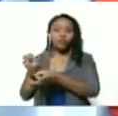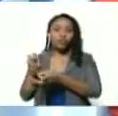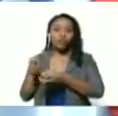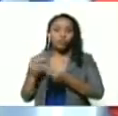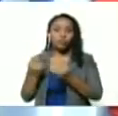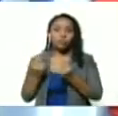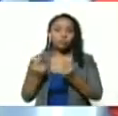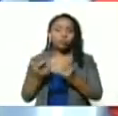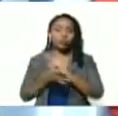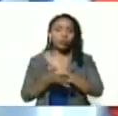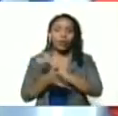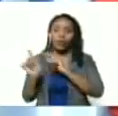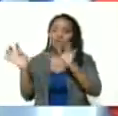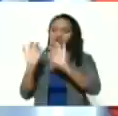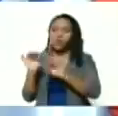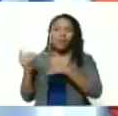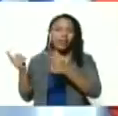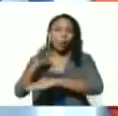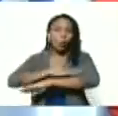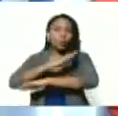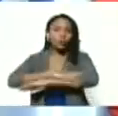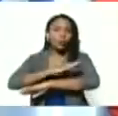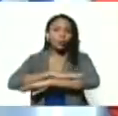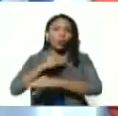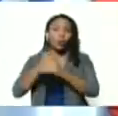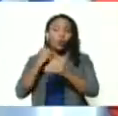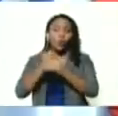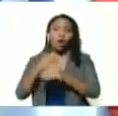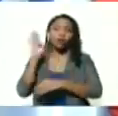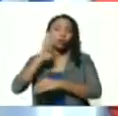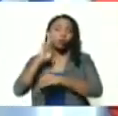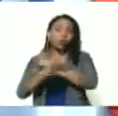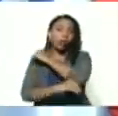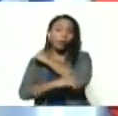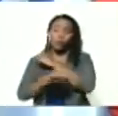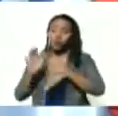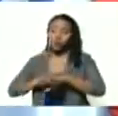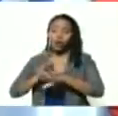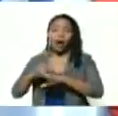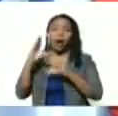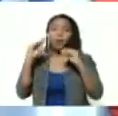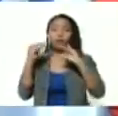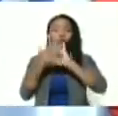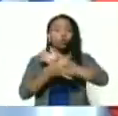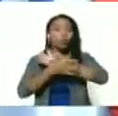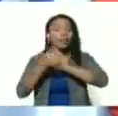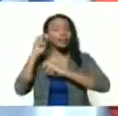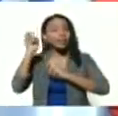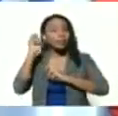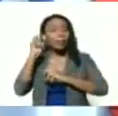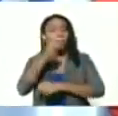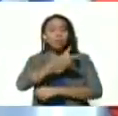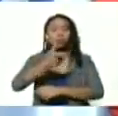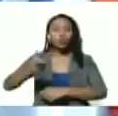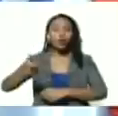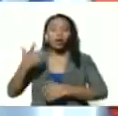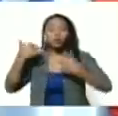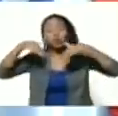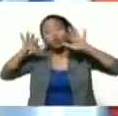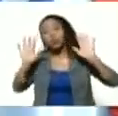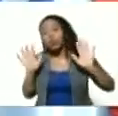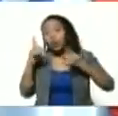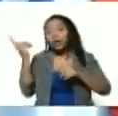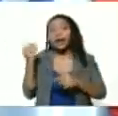Esta forma de actuar obviamente es delictiva, porque estamos hablando de personas en el supuesto de